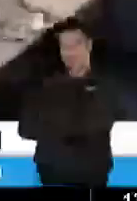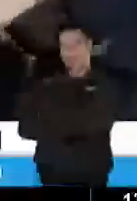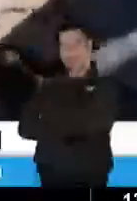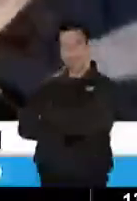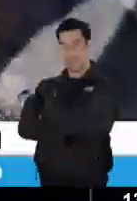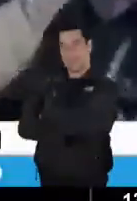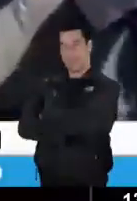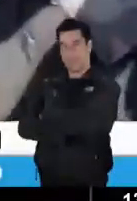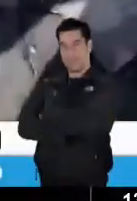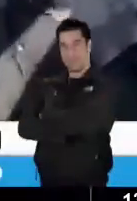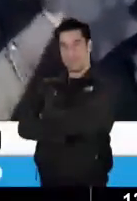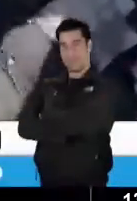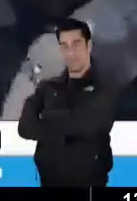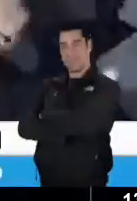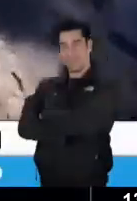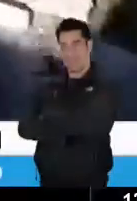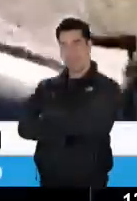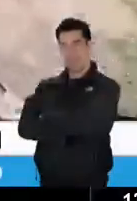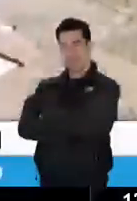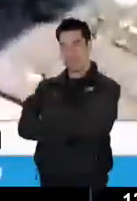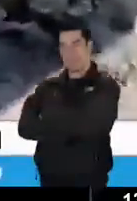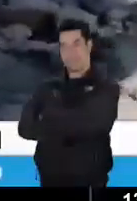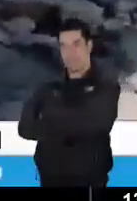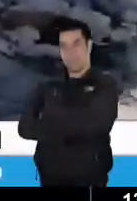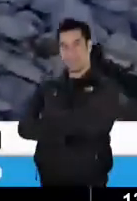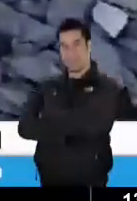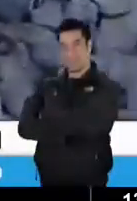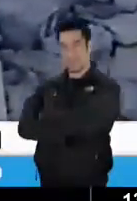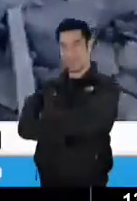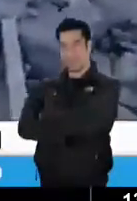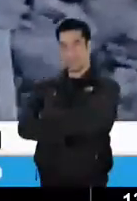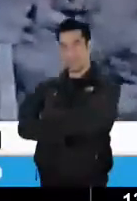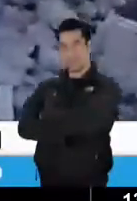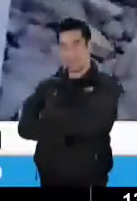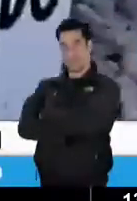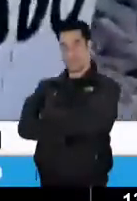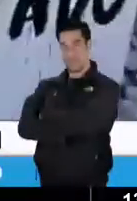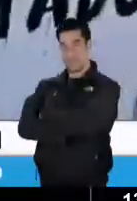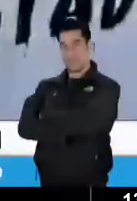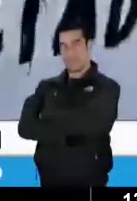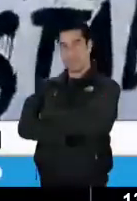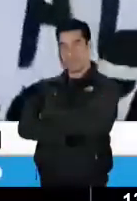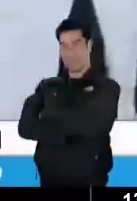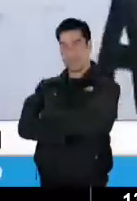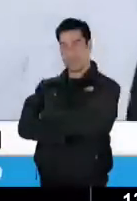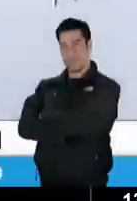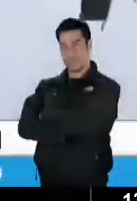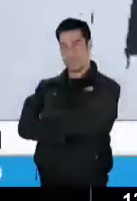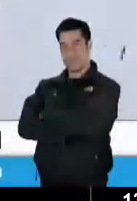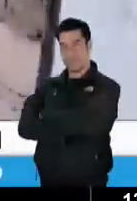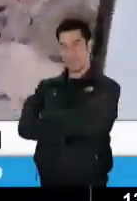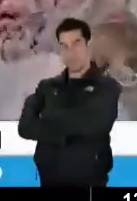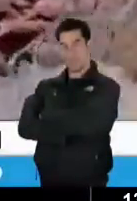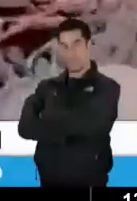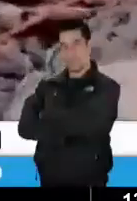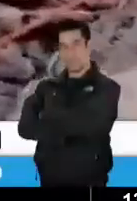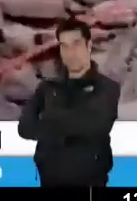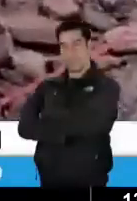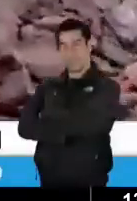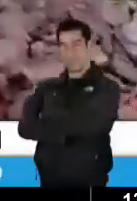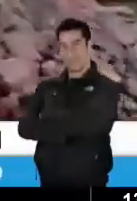estaba dirigido a Diego, el hijo muerto de Francisco Marchán, líder de una banda criminal dedicada al narcotráfico y que resultó muerto hace